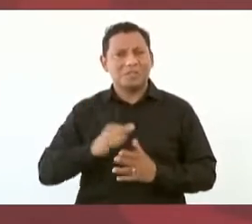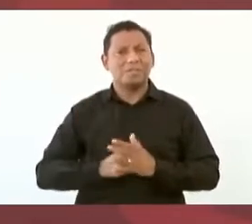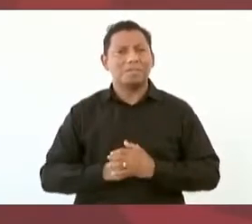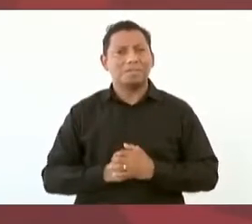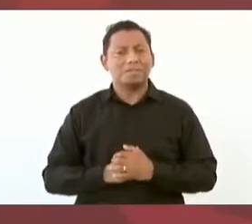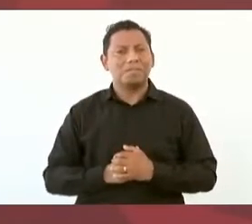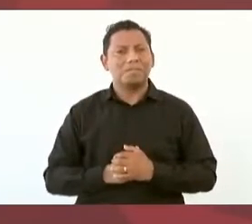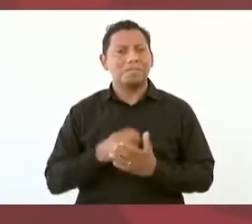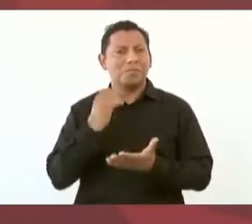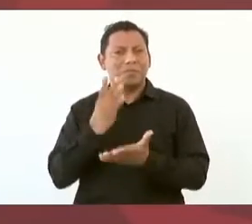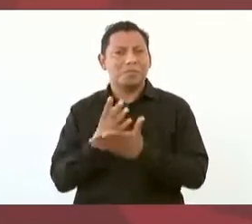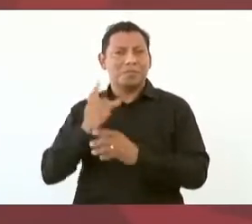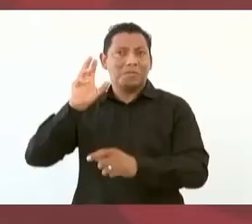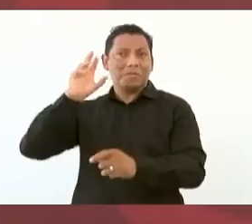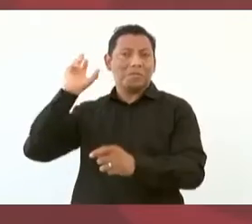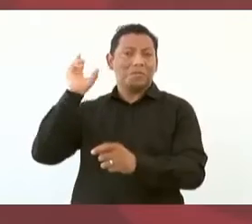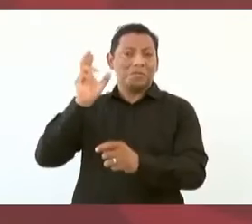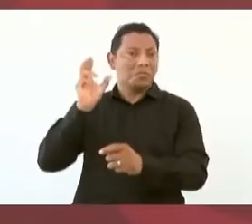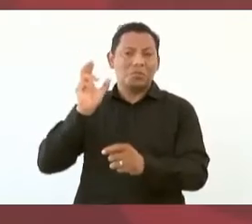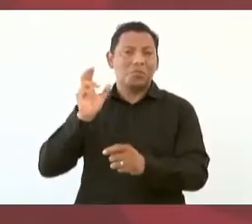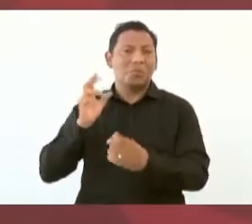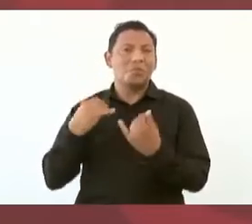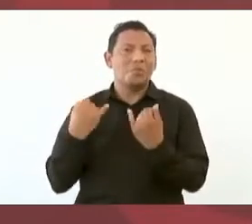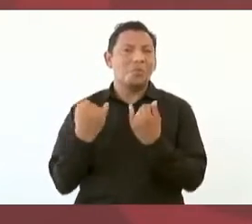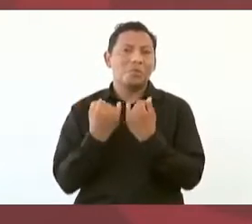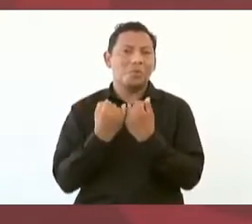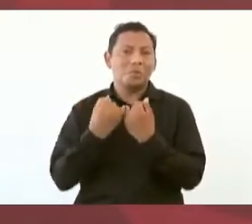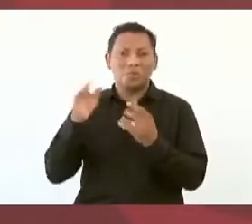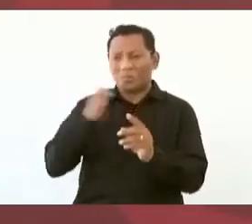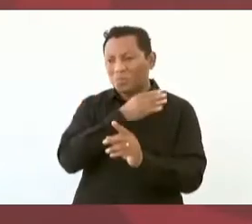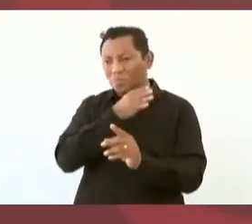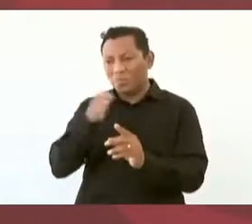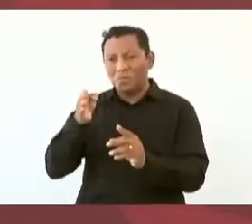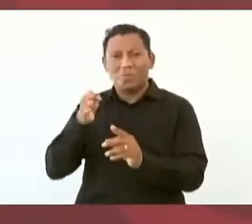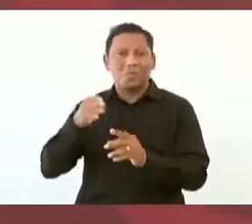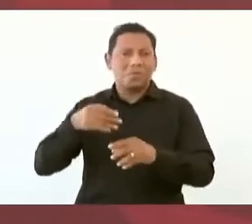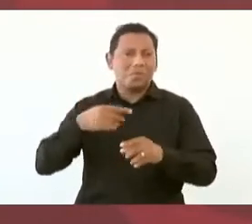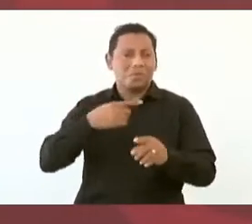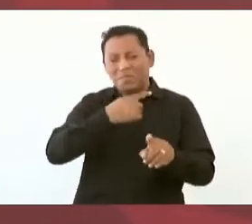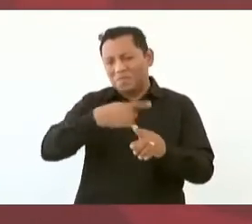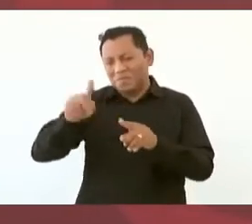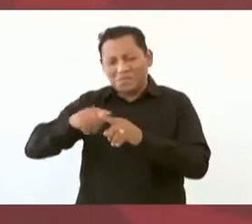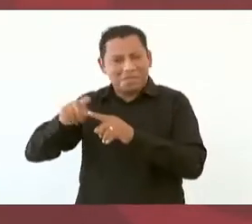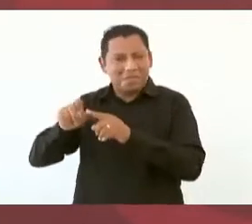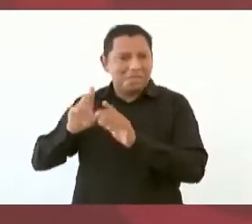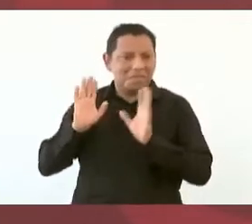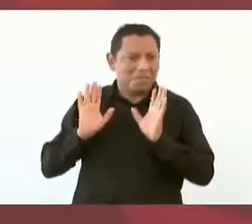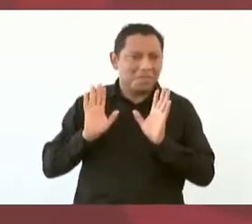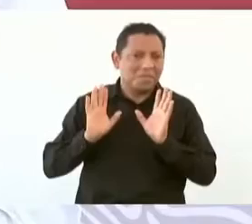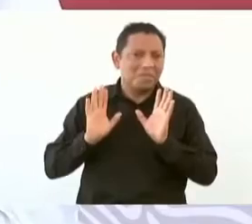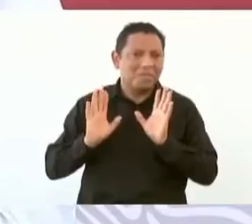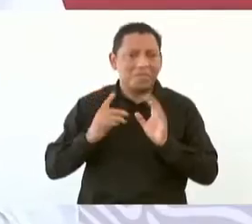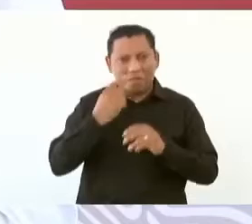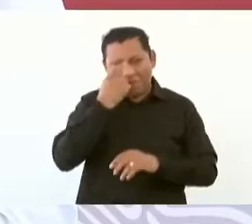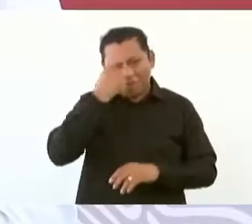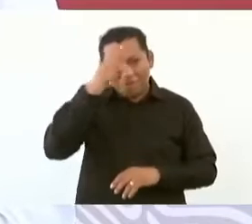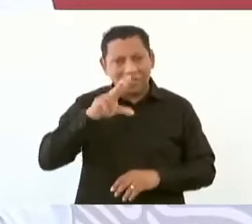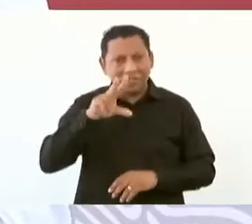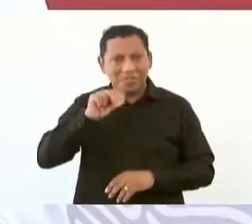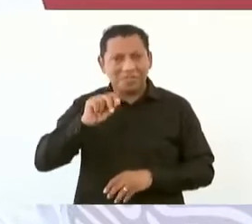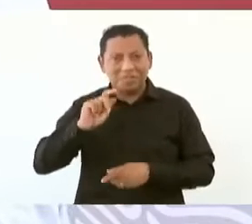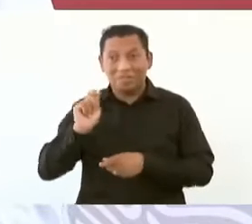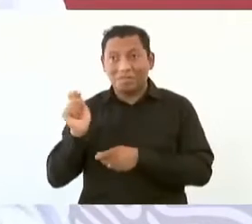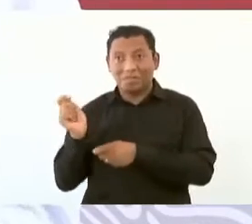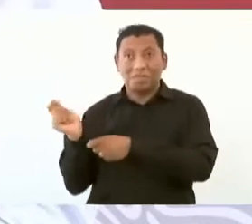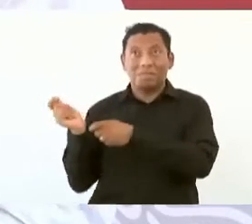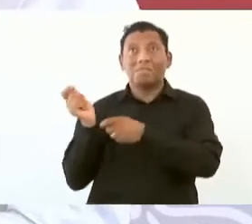que no solo es la recta, sino curva y screwball y otras pichadas, que no son fáciles de batear.